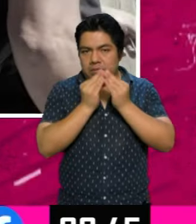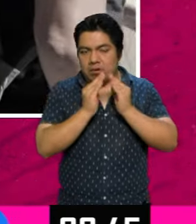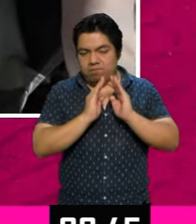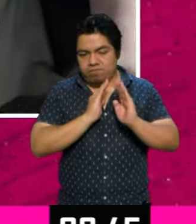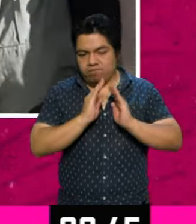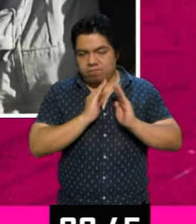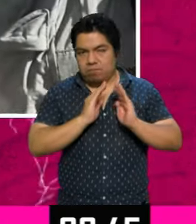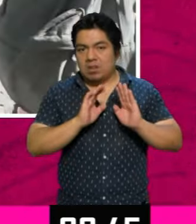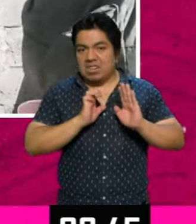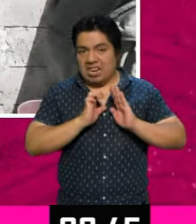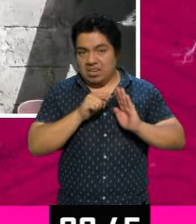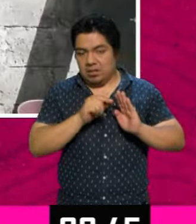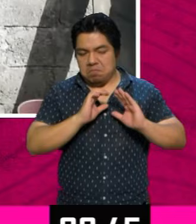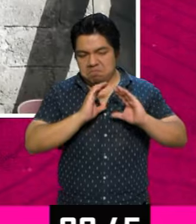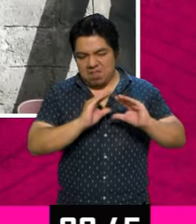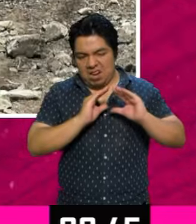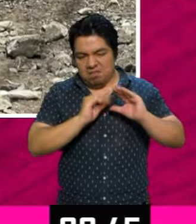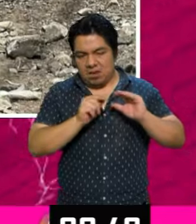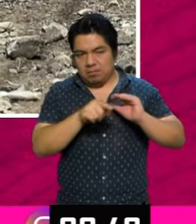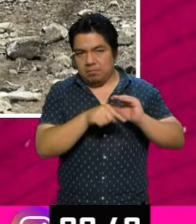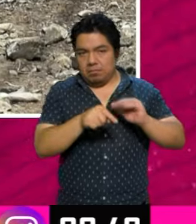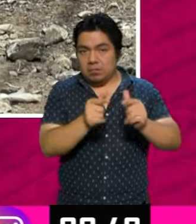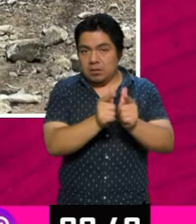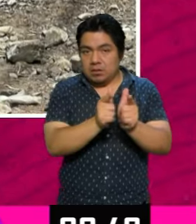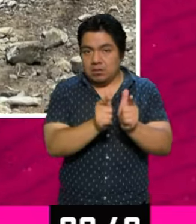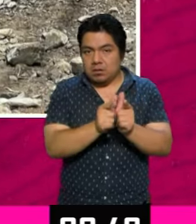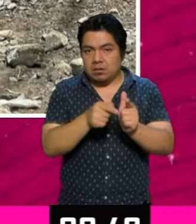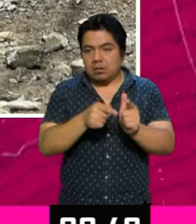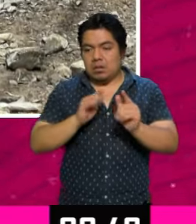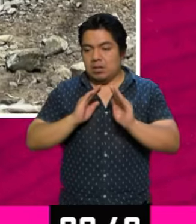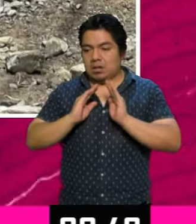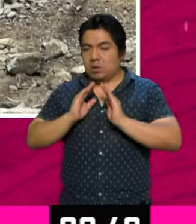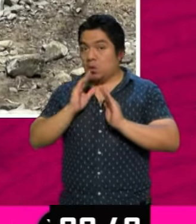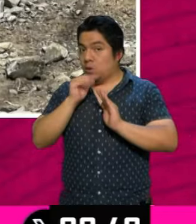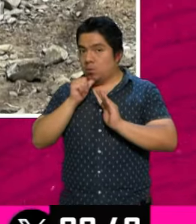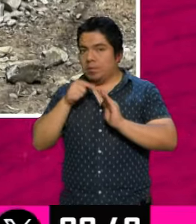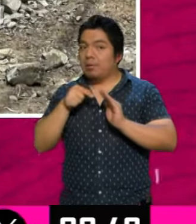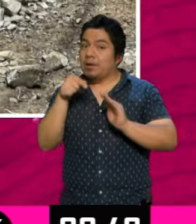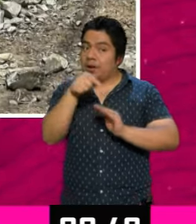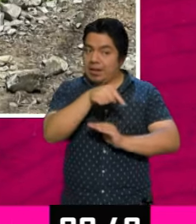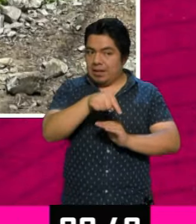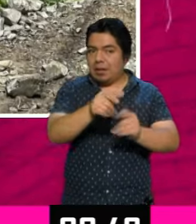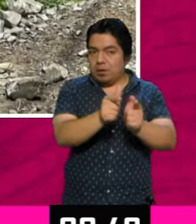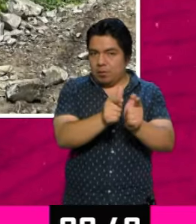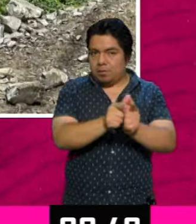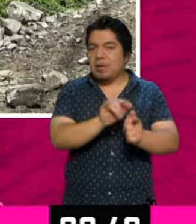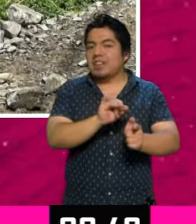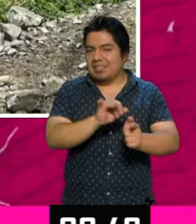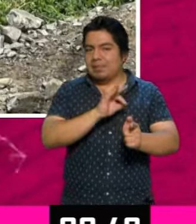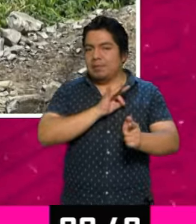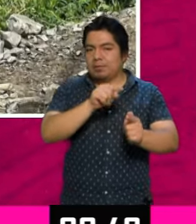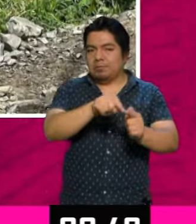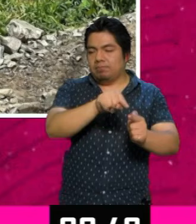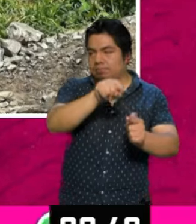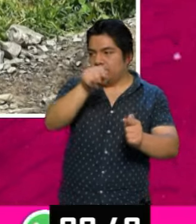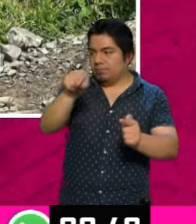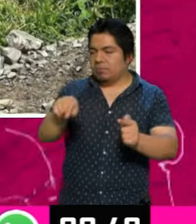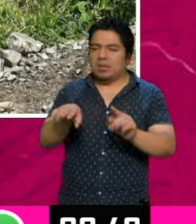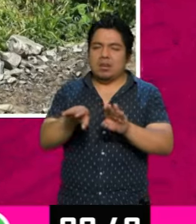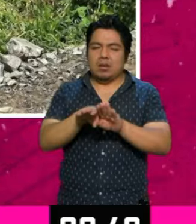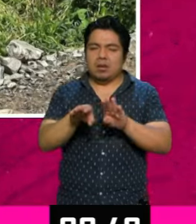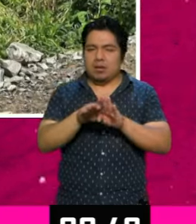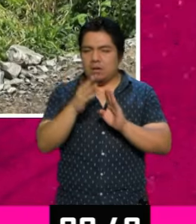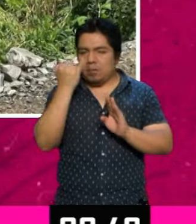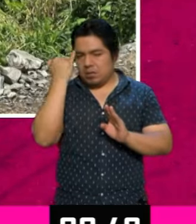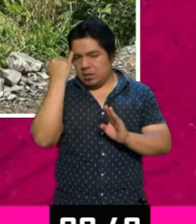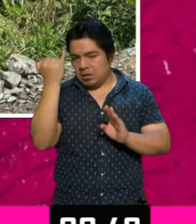del ejército mexicano para hacer lo que el ejército no puede hacer. Y bueno, esa es la hipótesis que por supuesto está ahí,